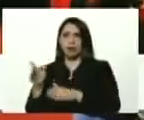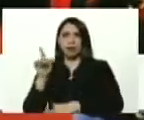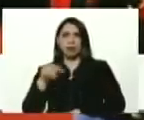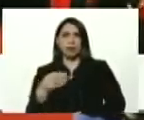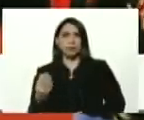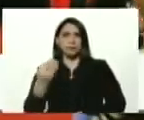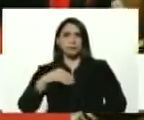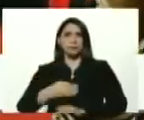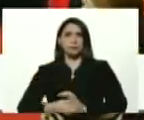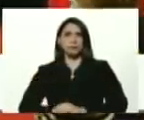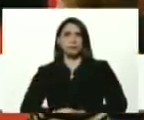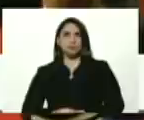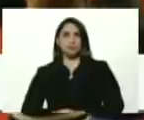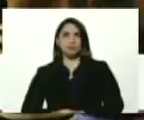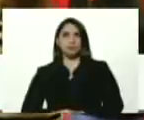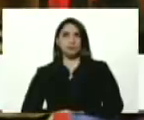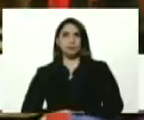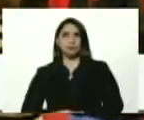esa...